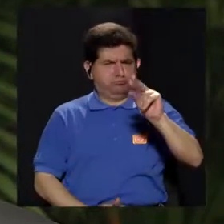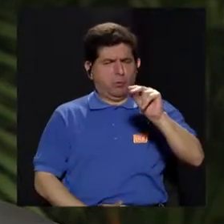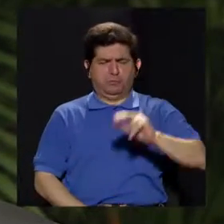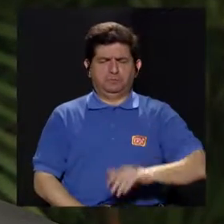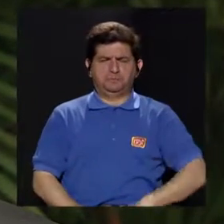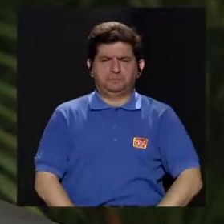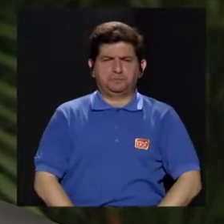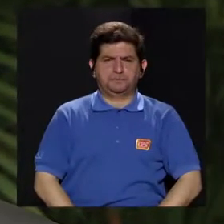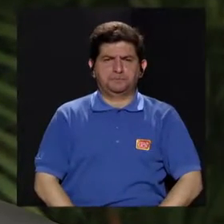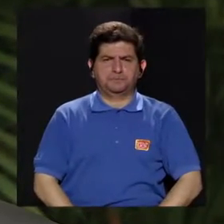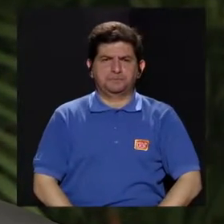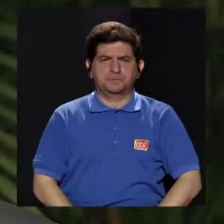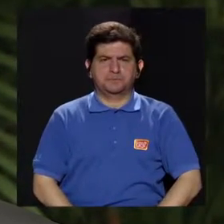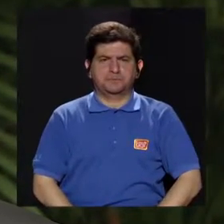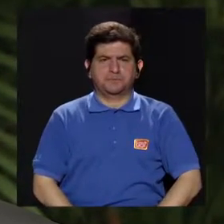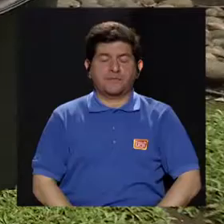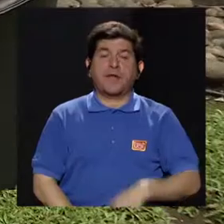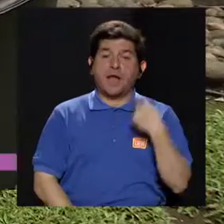fondo.